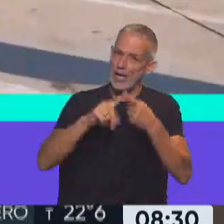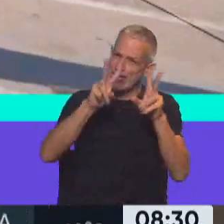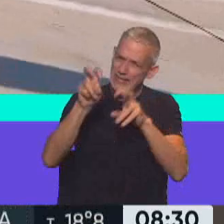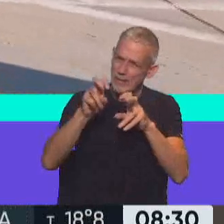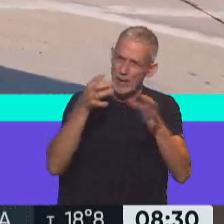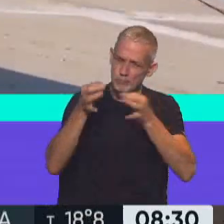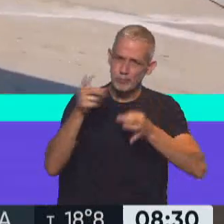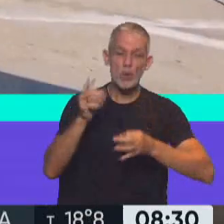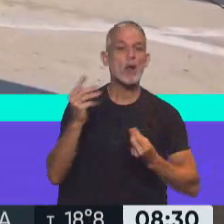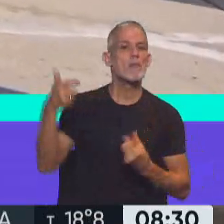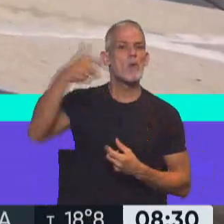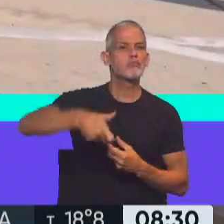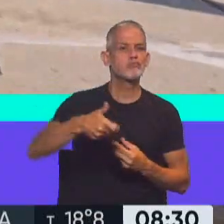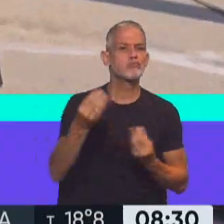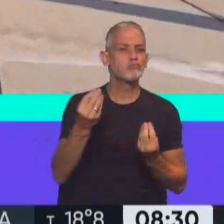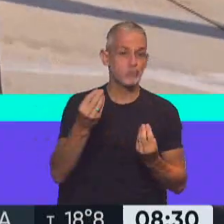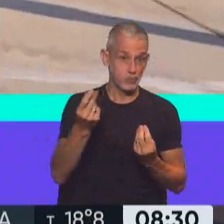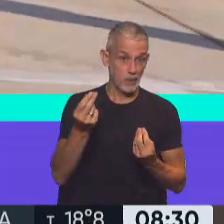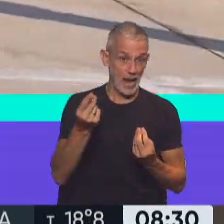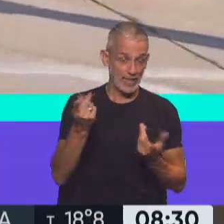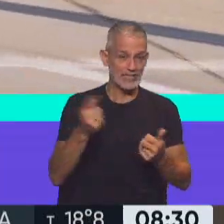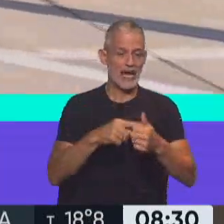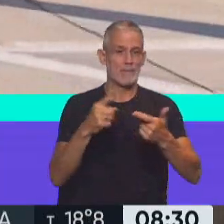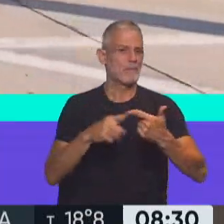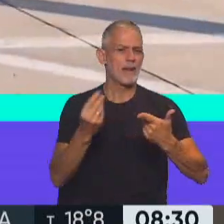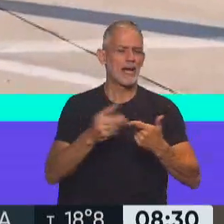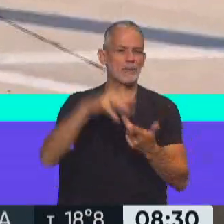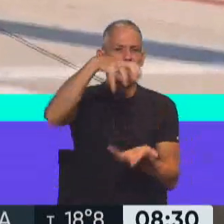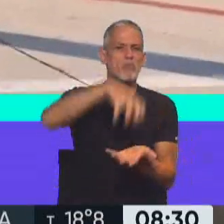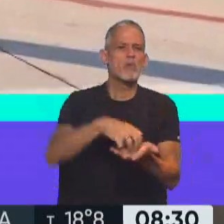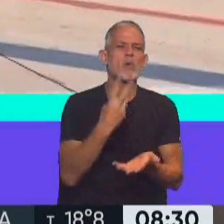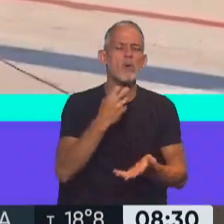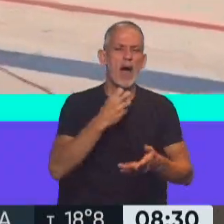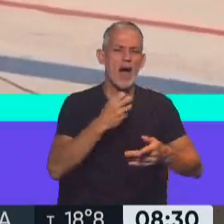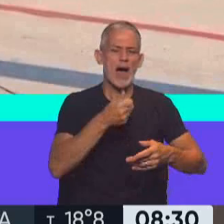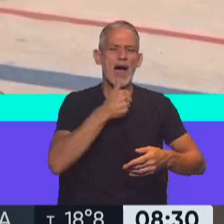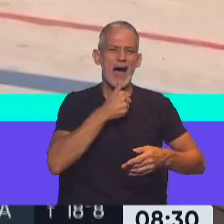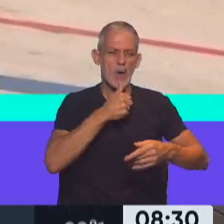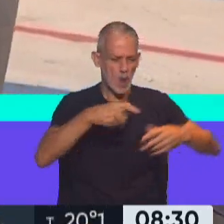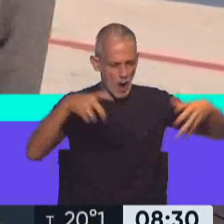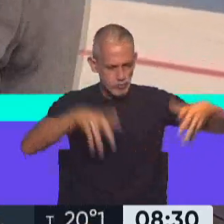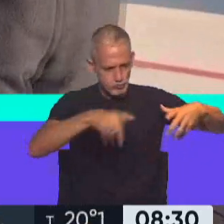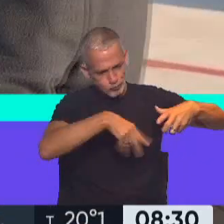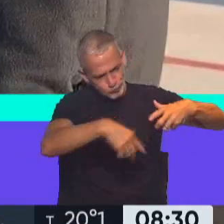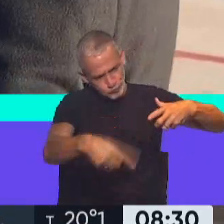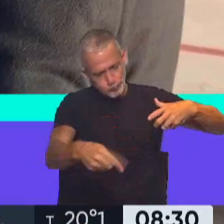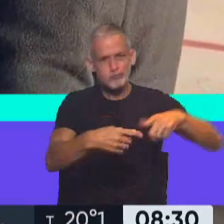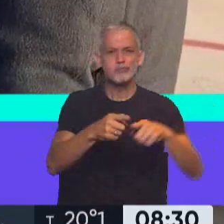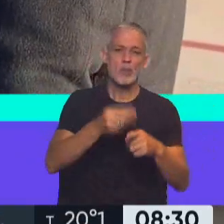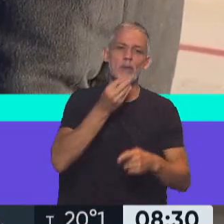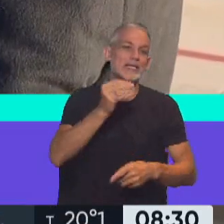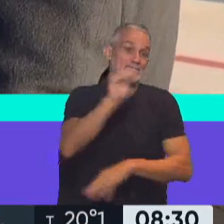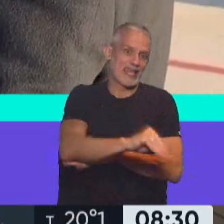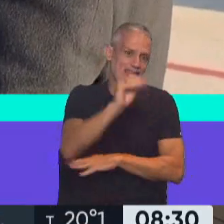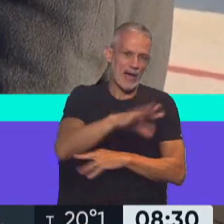decía financiamiento también se va a hablar de centrales hidroeléctricas para la provincia de santa cruz por ejemplo la